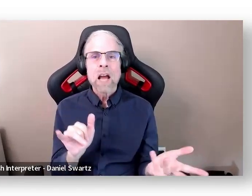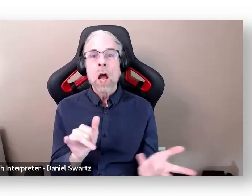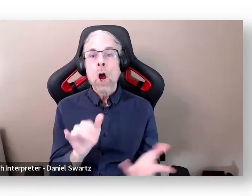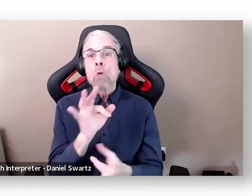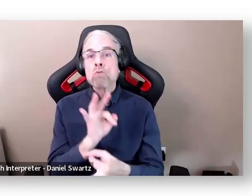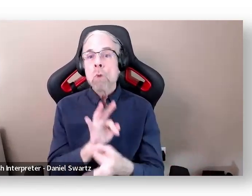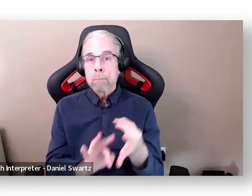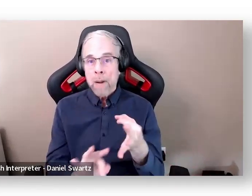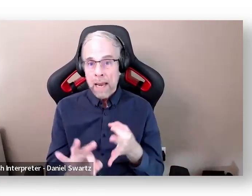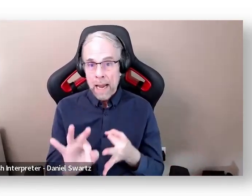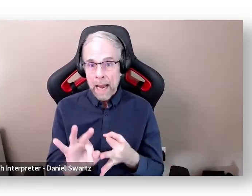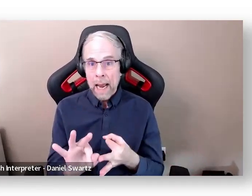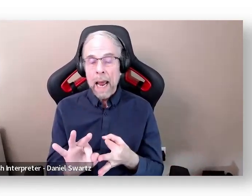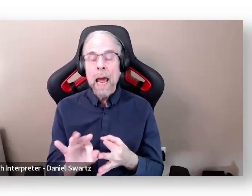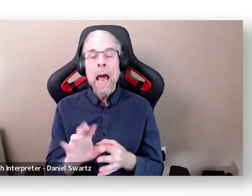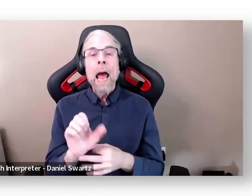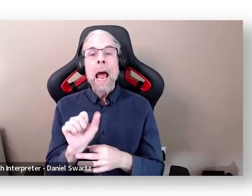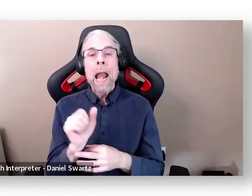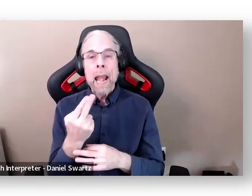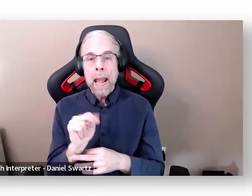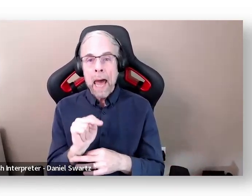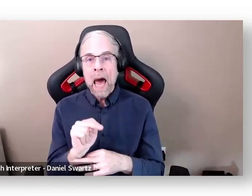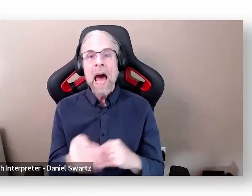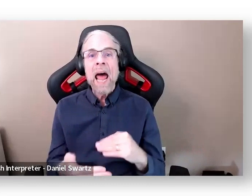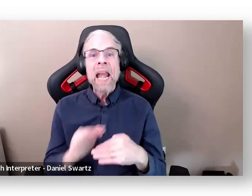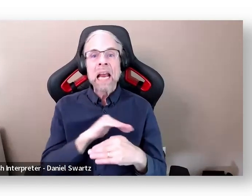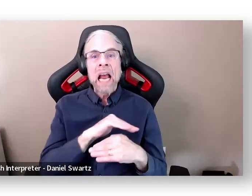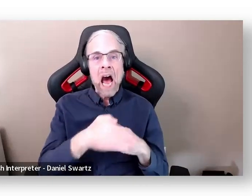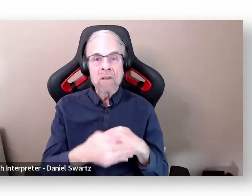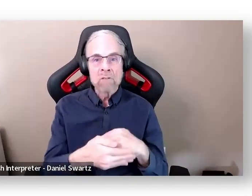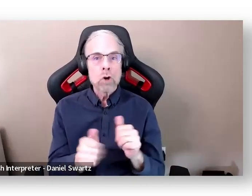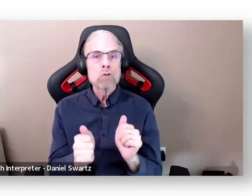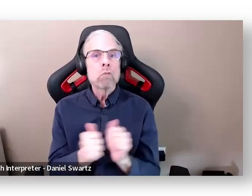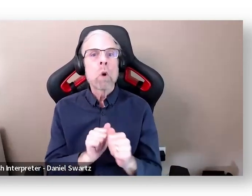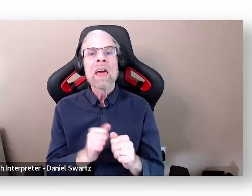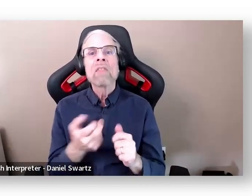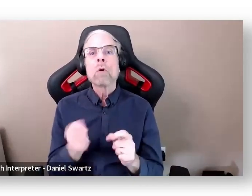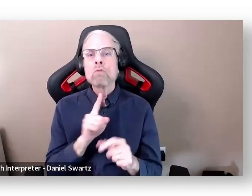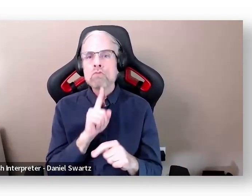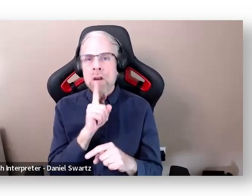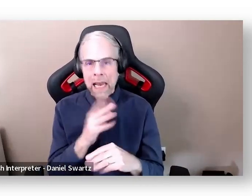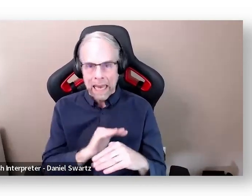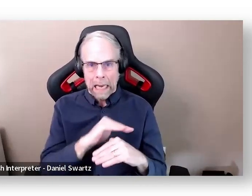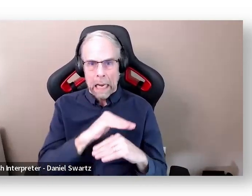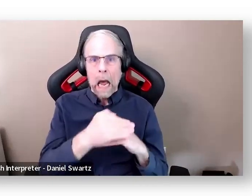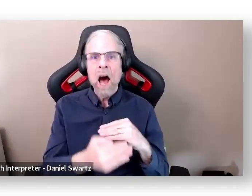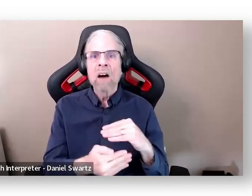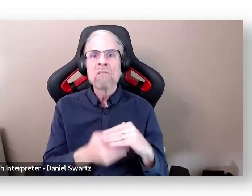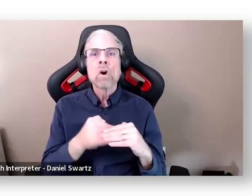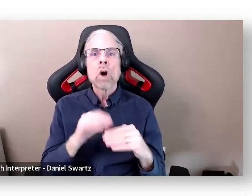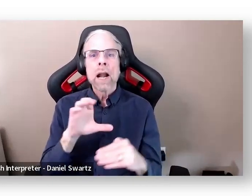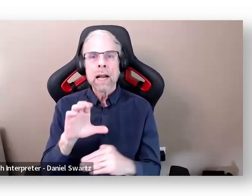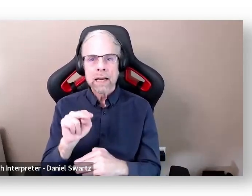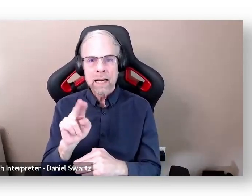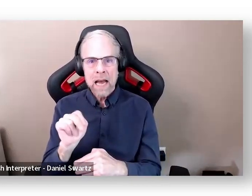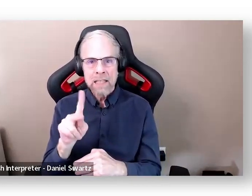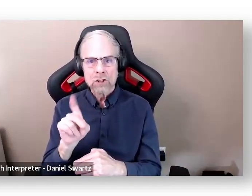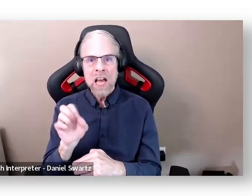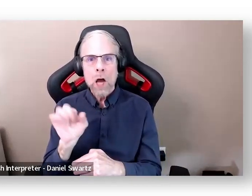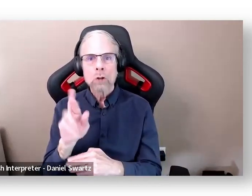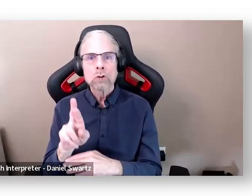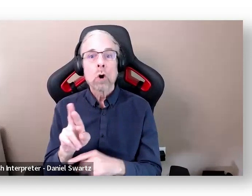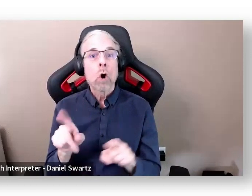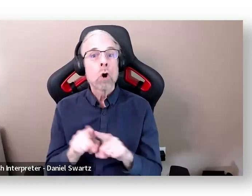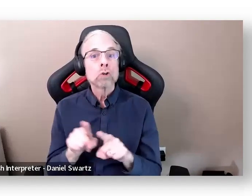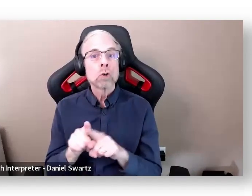suena? ¿Cómo suena? Es reemplazar los conductores con conductores